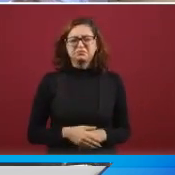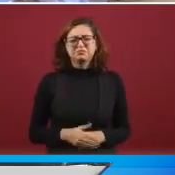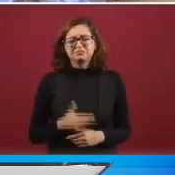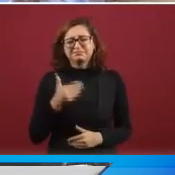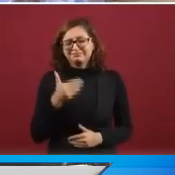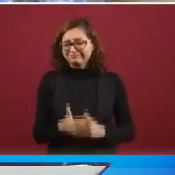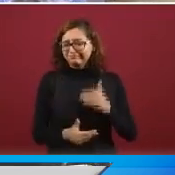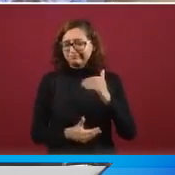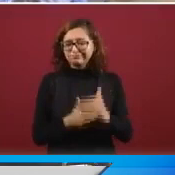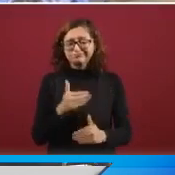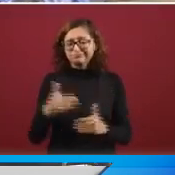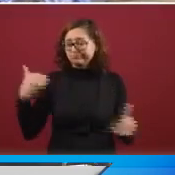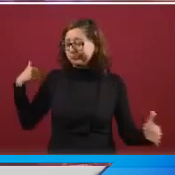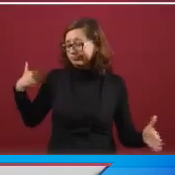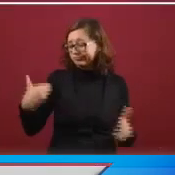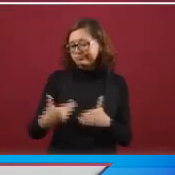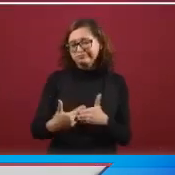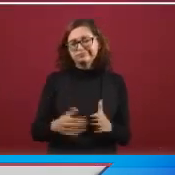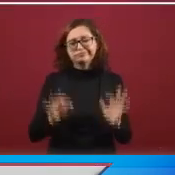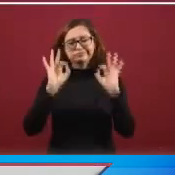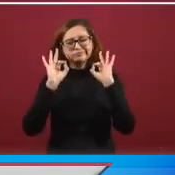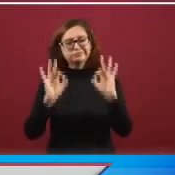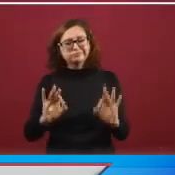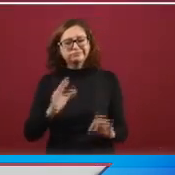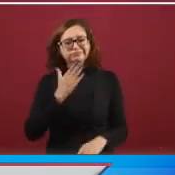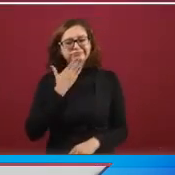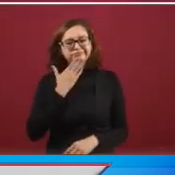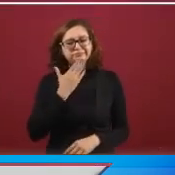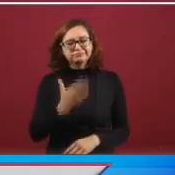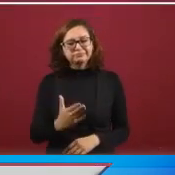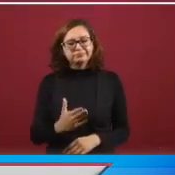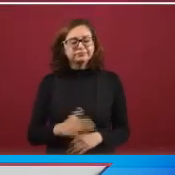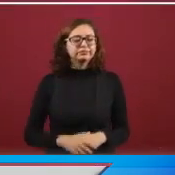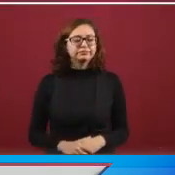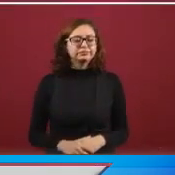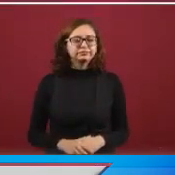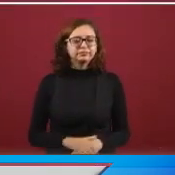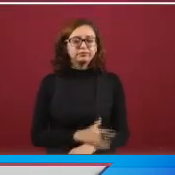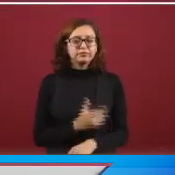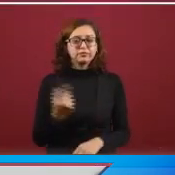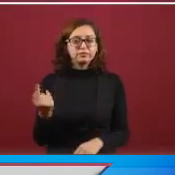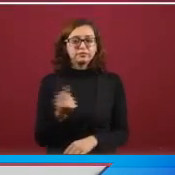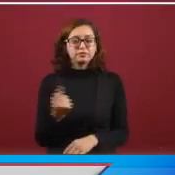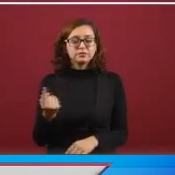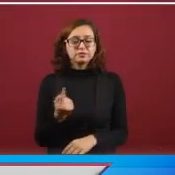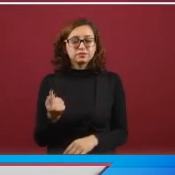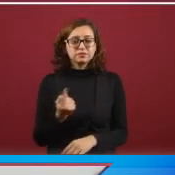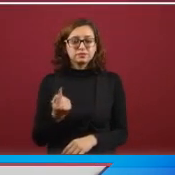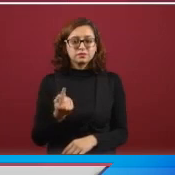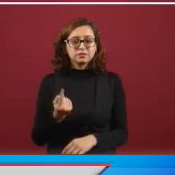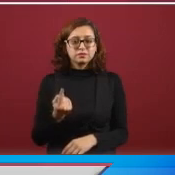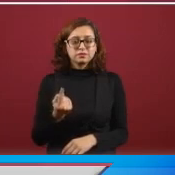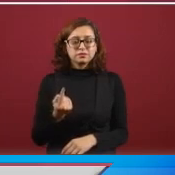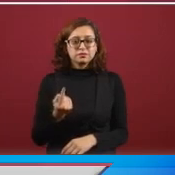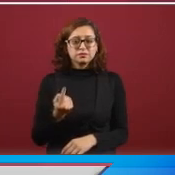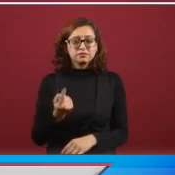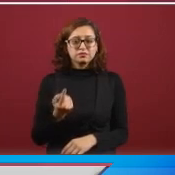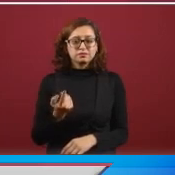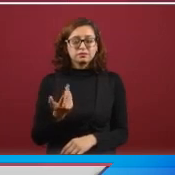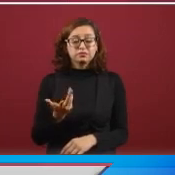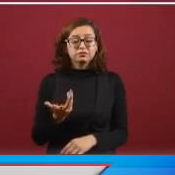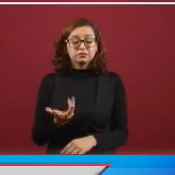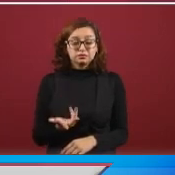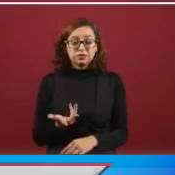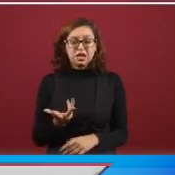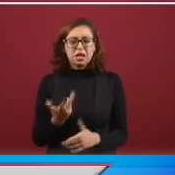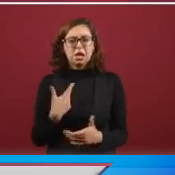neoliberal que resultó en un rotundo fracaso. Promoviendo las reformas estructurales, en particular de la reforma energética, los resultados fueron desastrosos